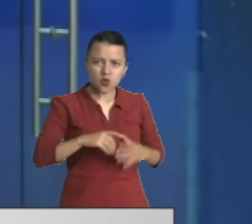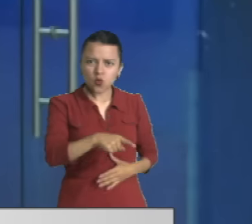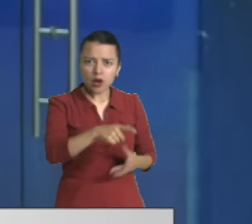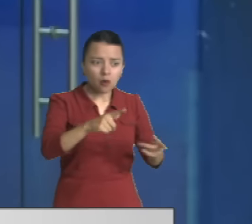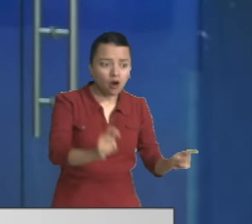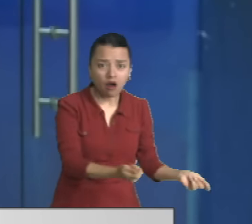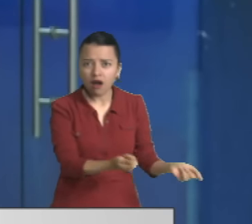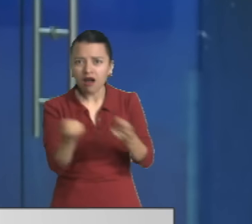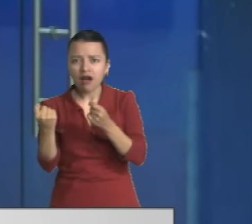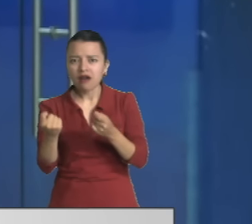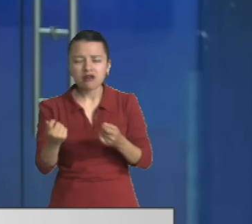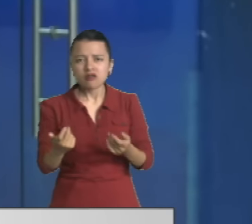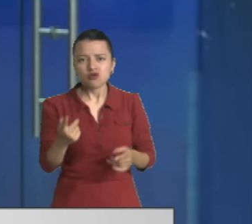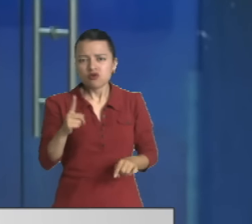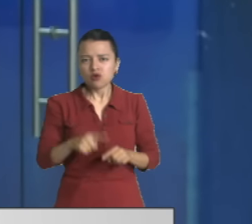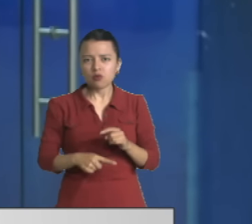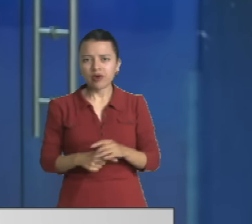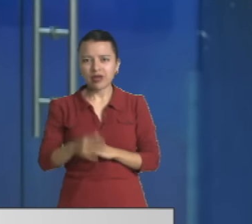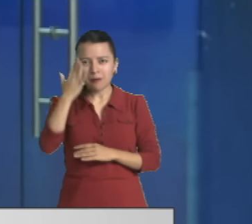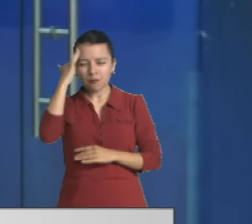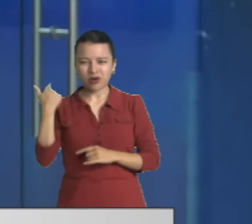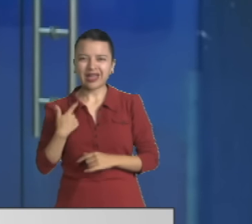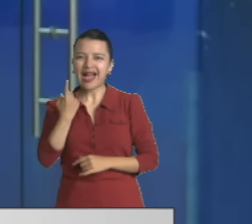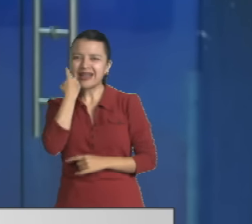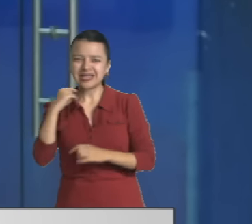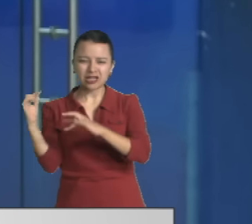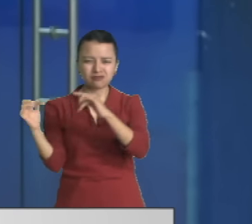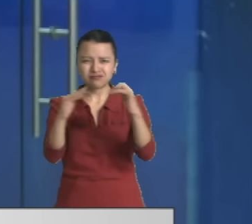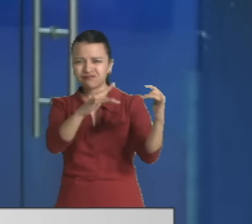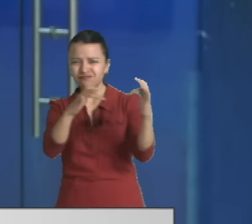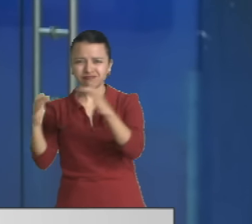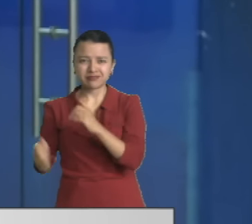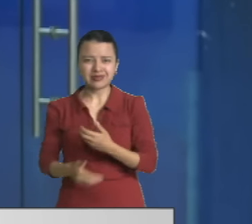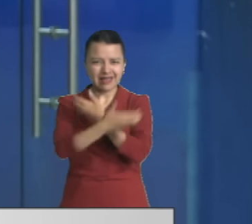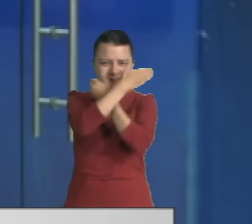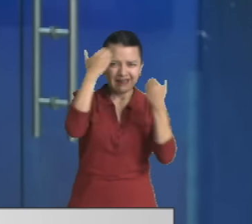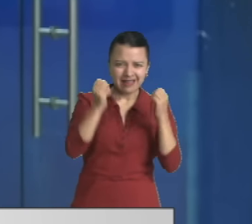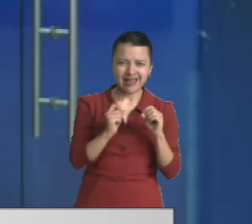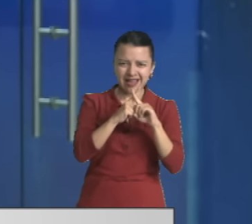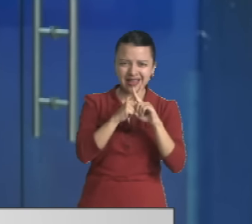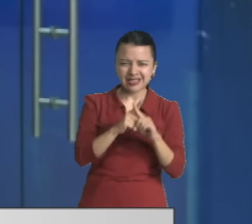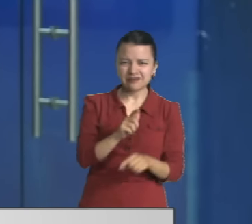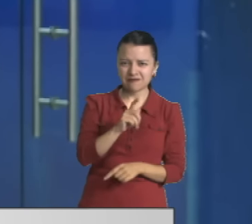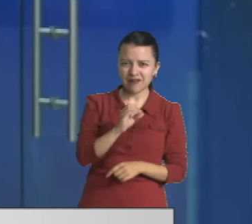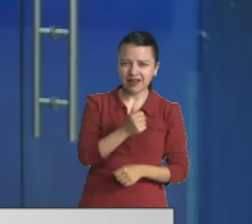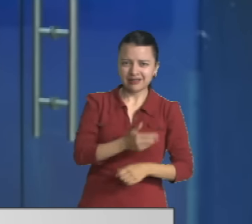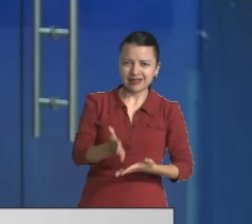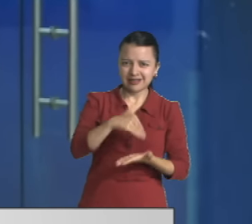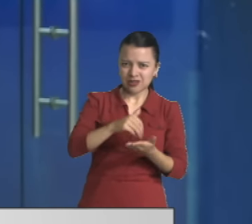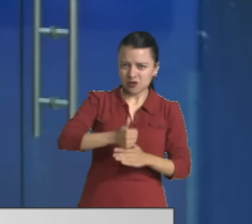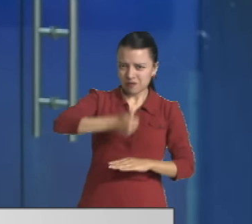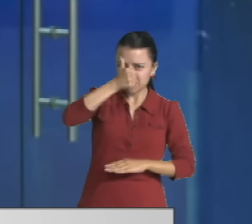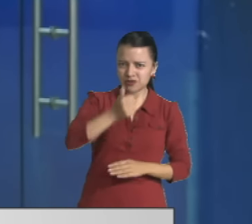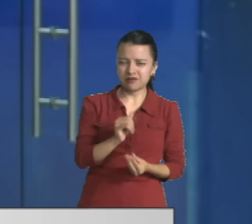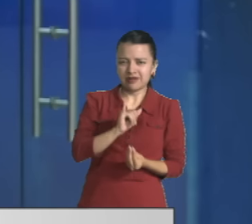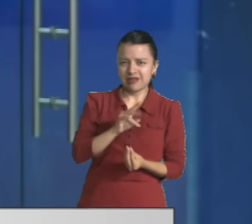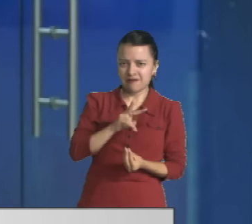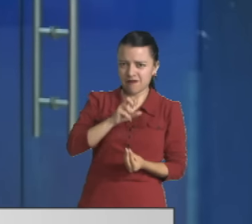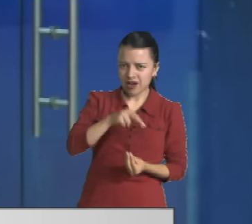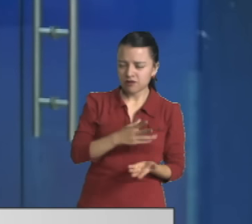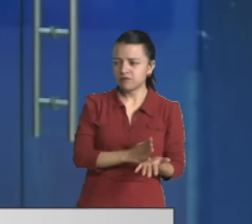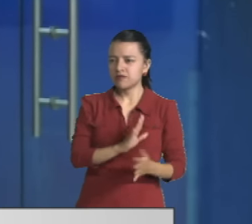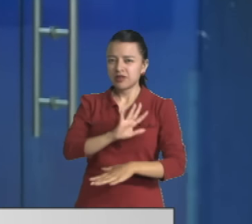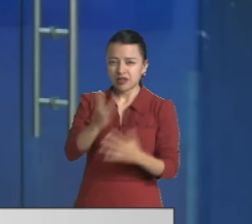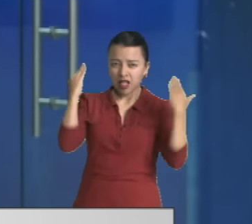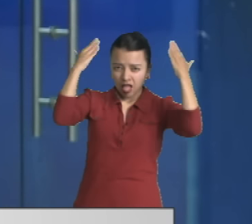de Tolima. Esto luego de fuertes combates donde los guerrilleros disidencias FARC del Estado Mayor Central, al mando de alias Iván Mordisco,